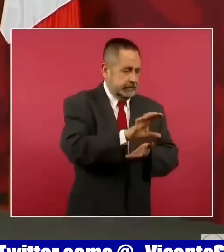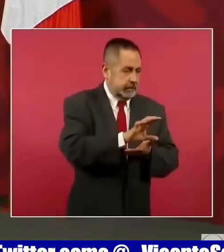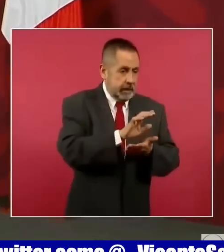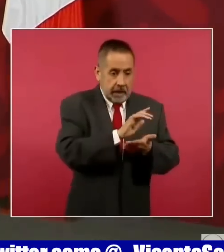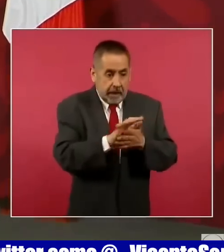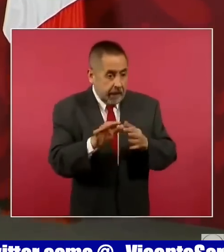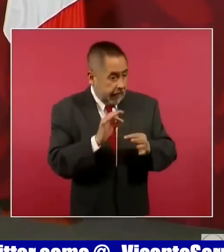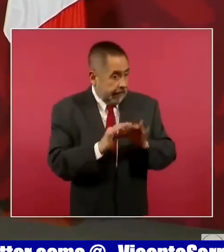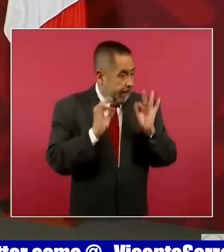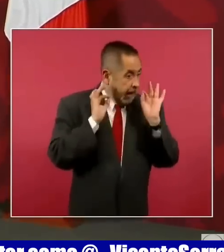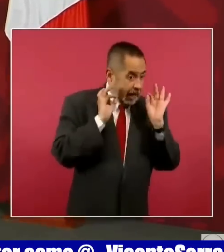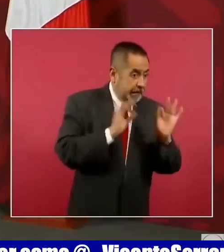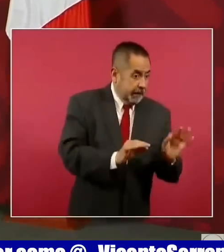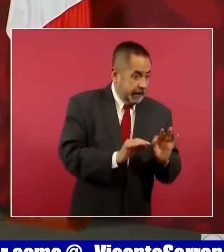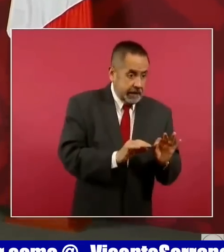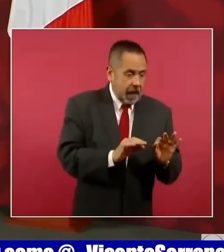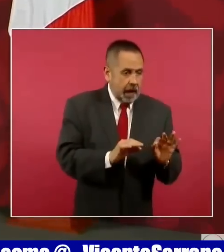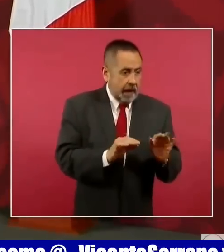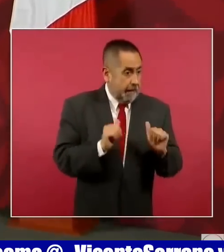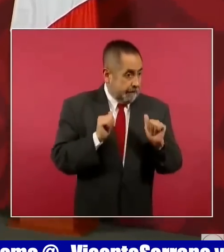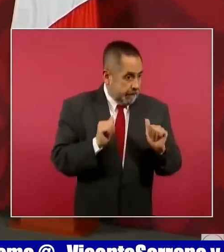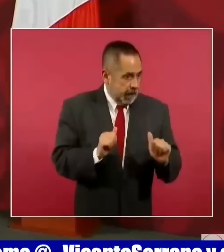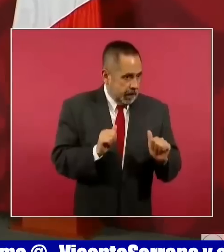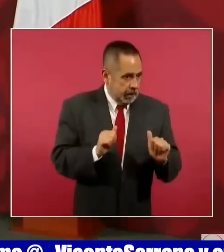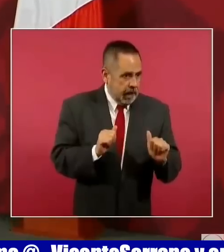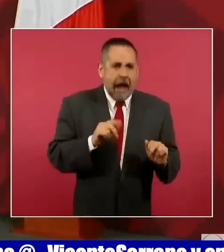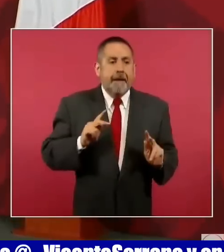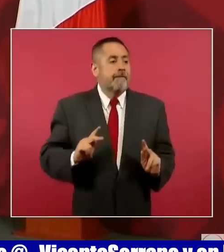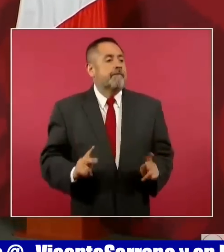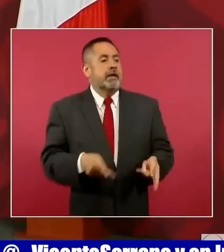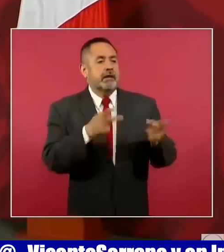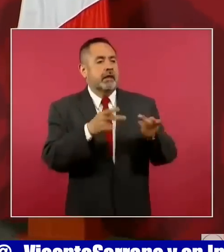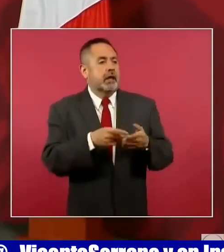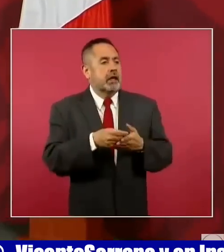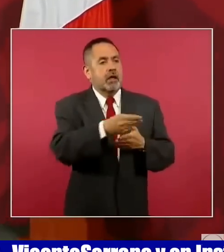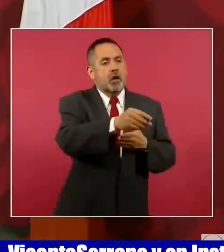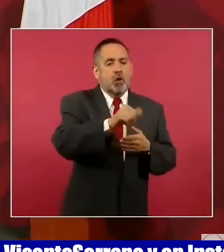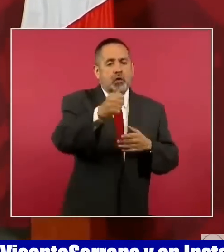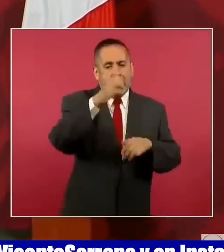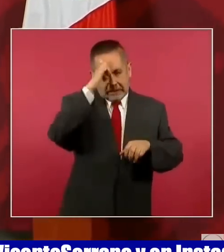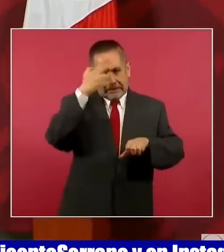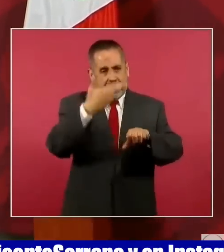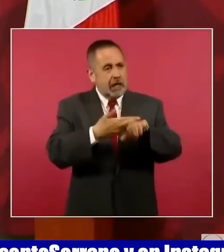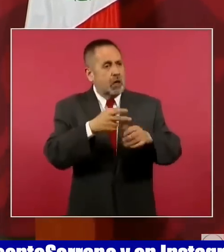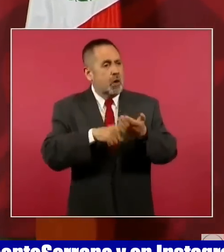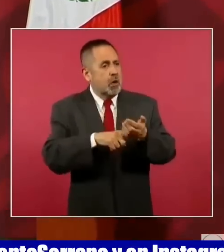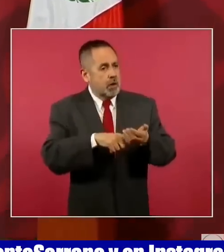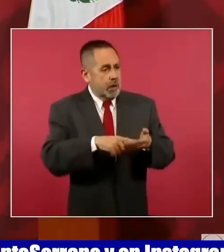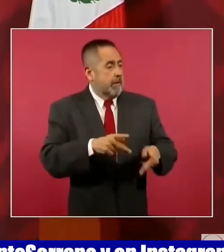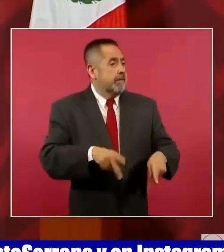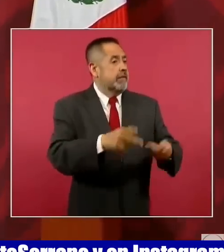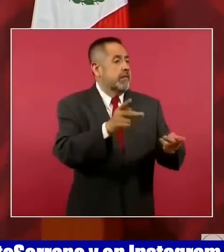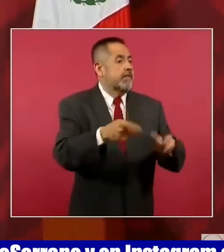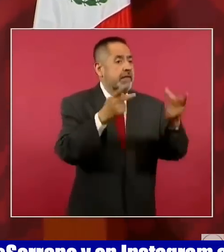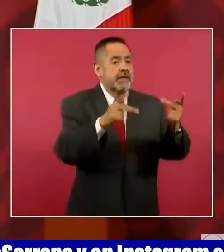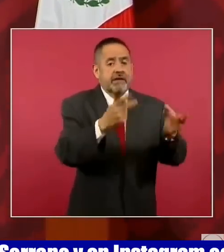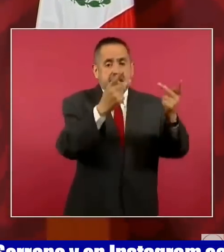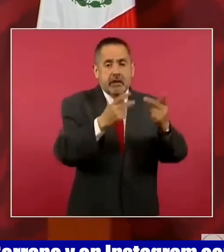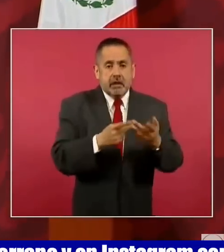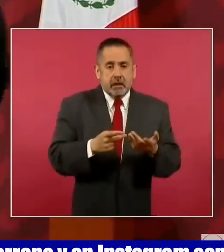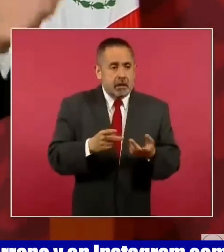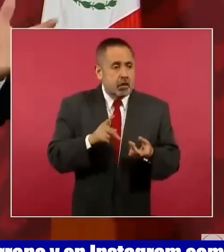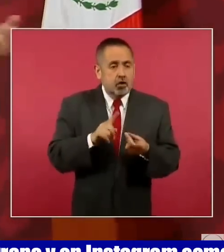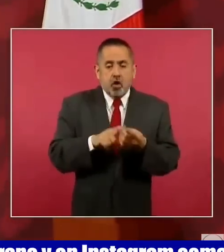Salinas, entra Cedillo y se desata una crisis económica en la transición, que ambos echan la